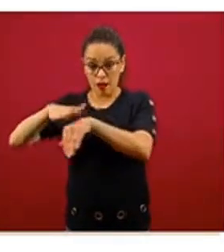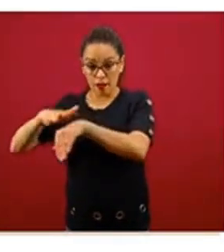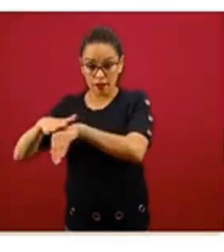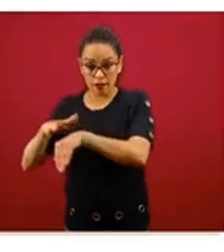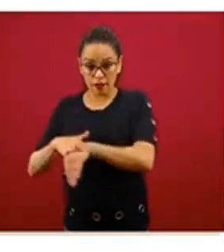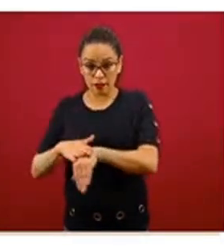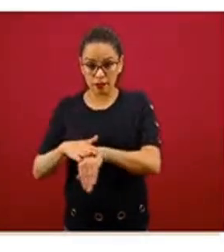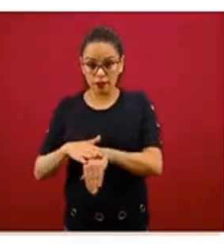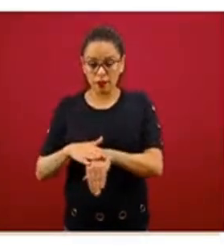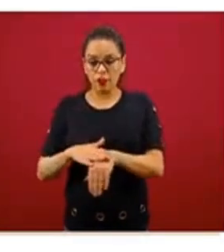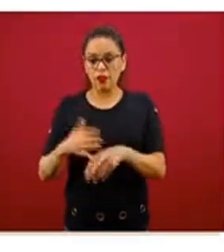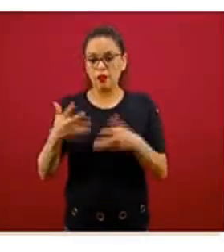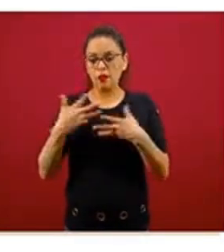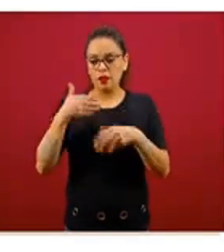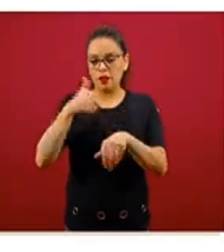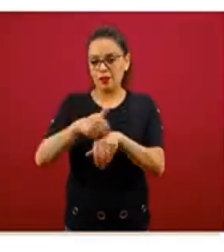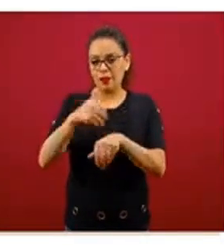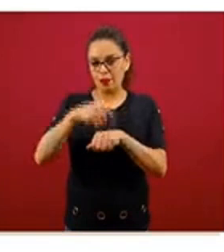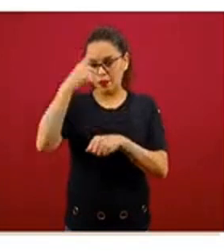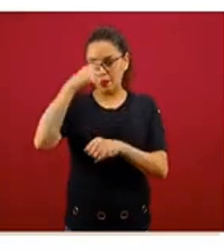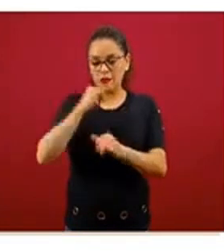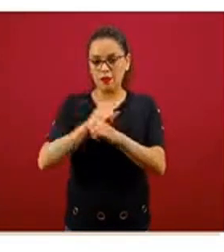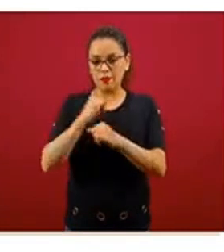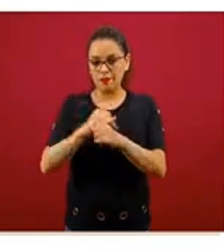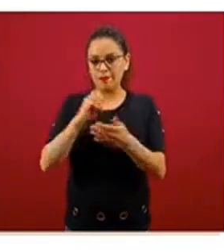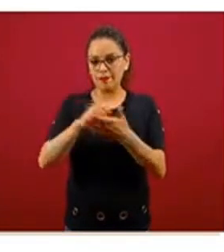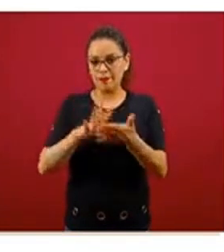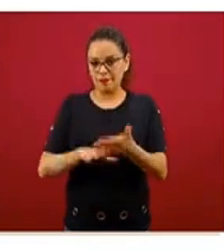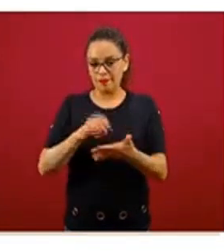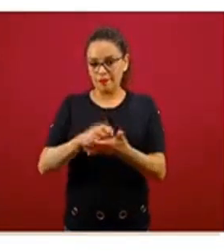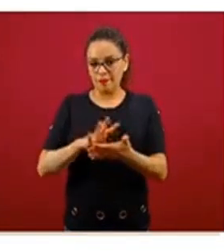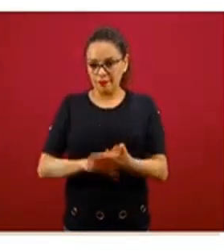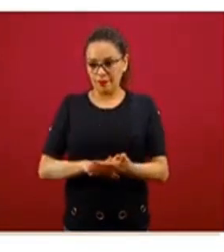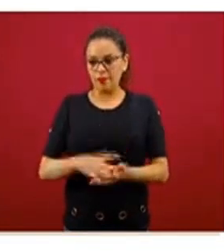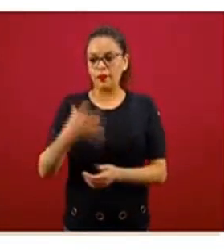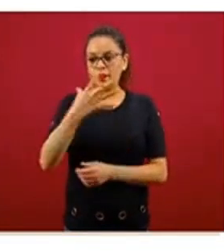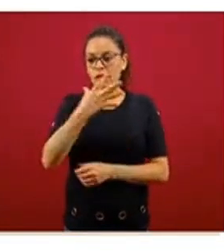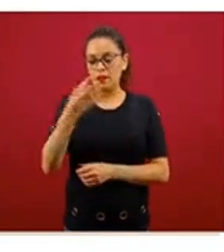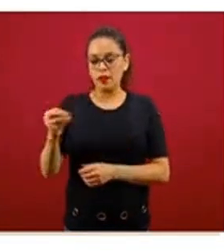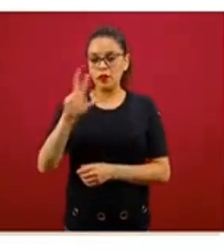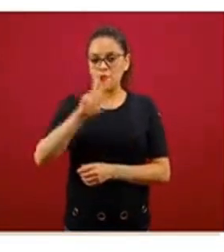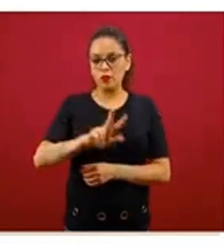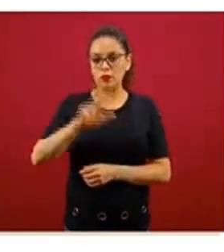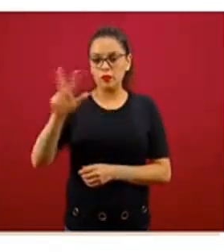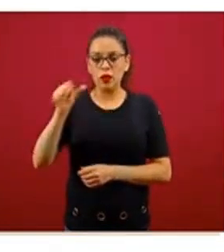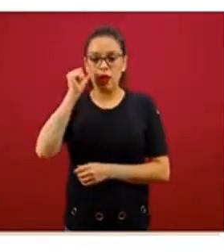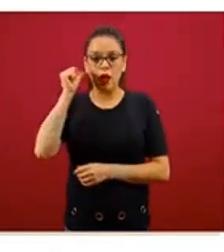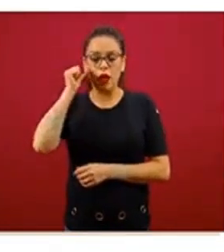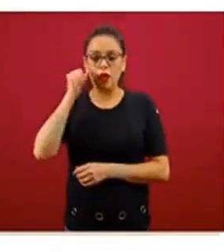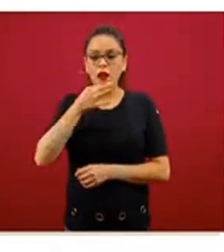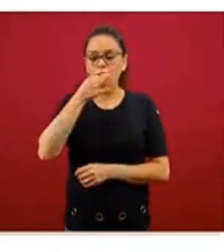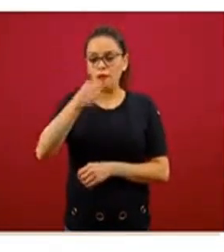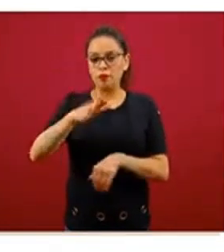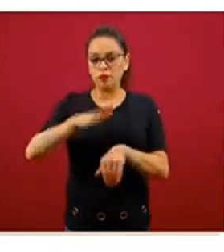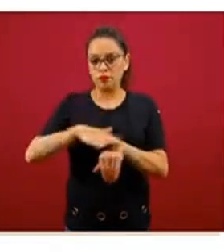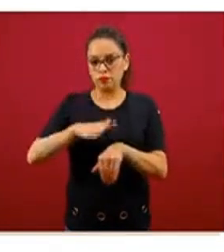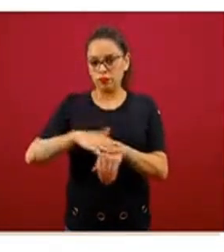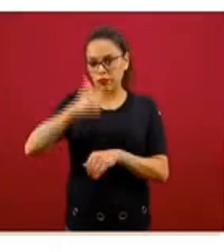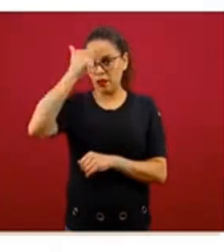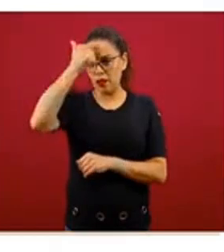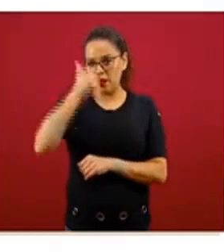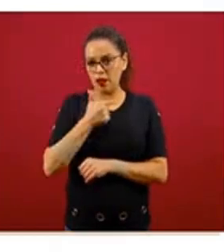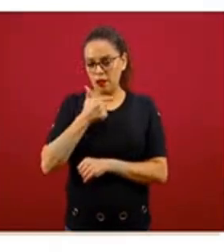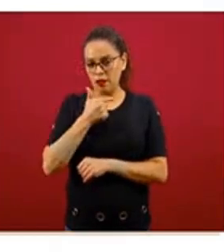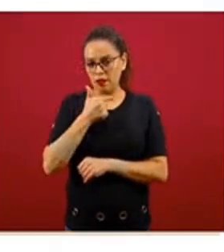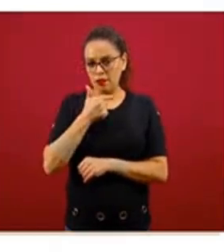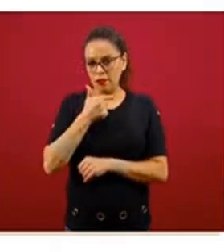un usuario y una clave, 588 fueron las que notificaron el día de ayer hasta el cierre, que fue a la medianoche, y esto